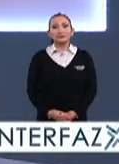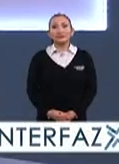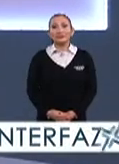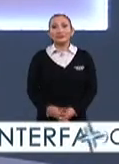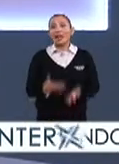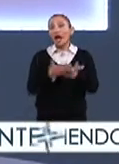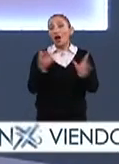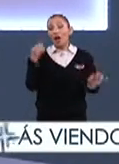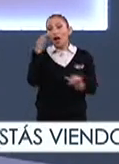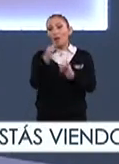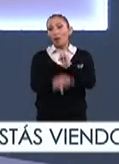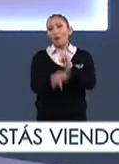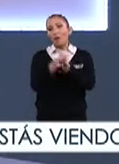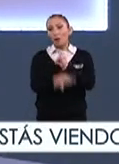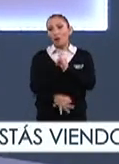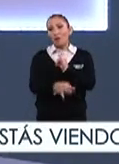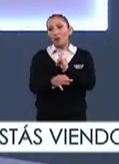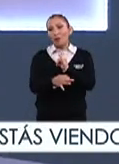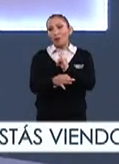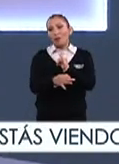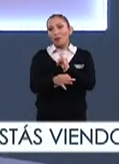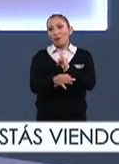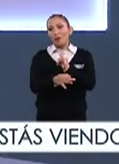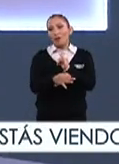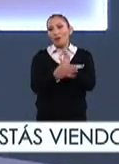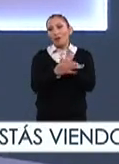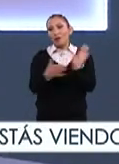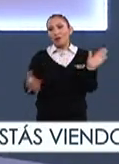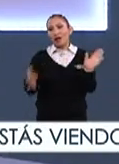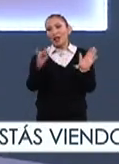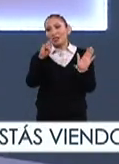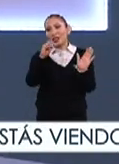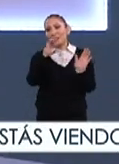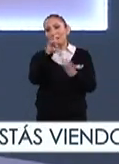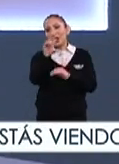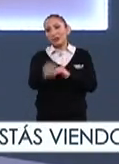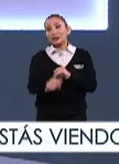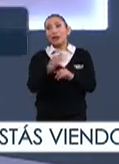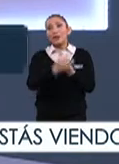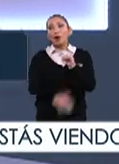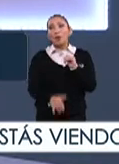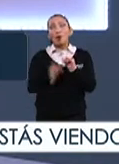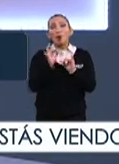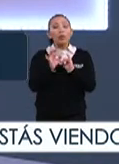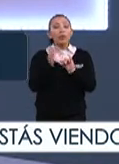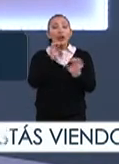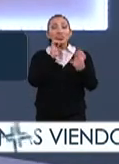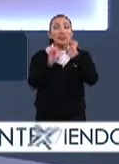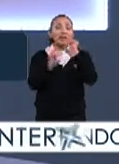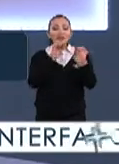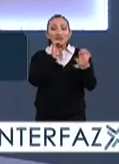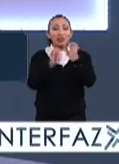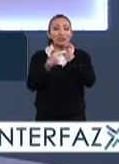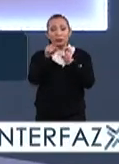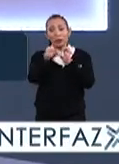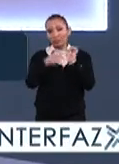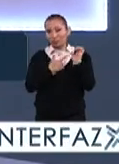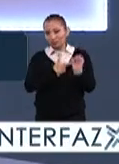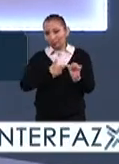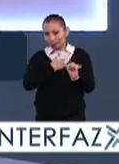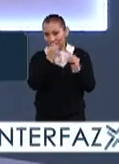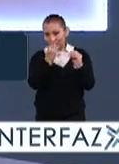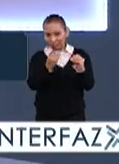Llegamos a la parte final de esta, pues de este programa de Interfaz y cerramos con brocha de oro una entrevista que a usted le va a